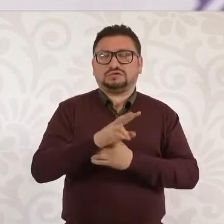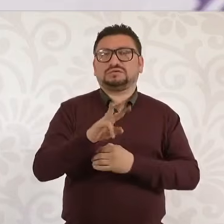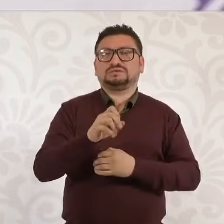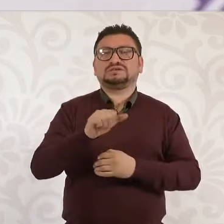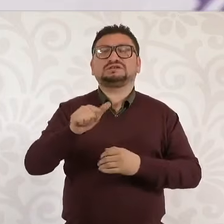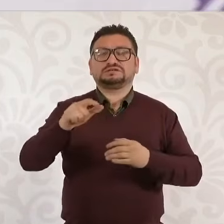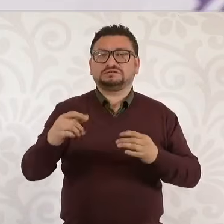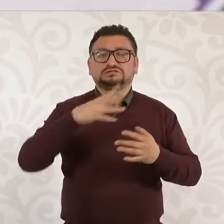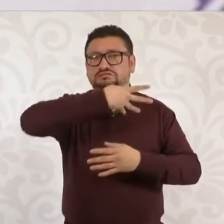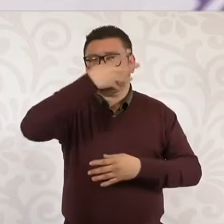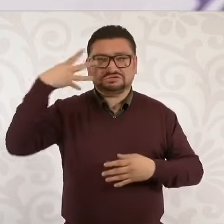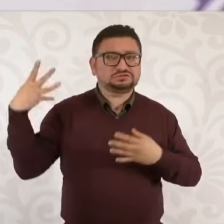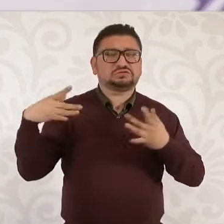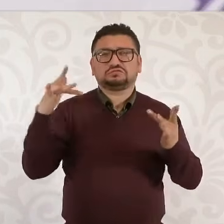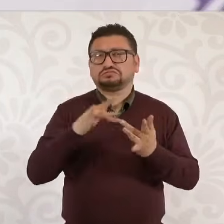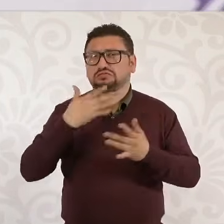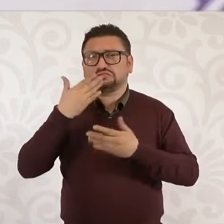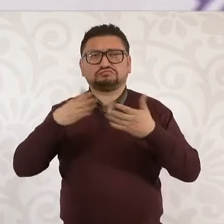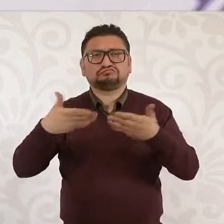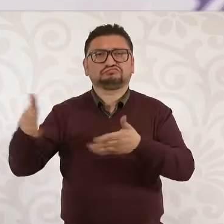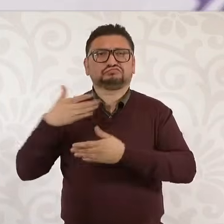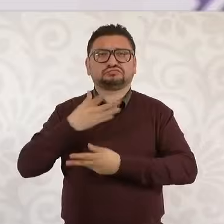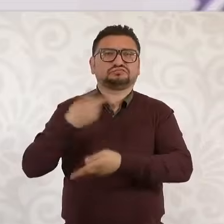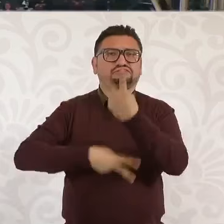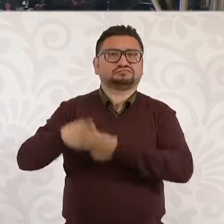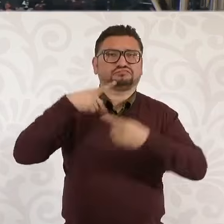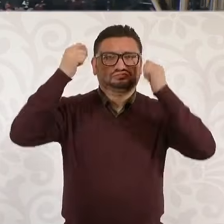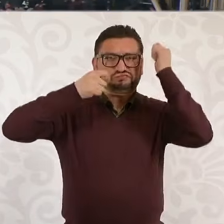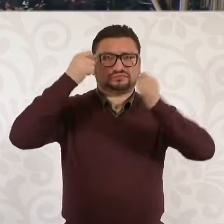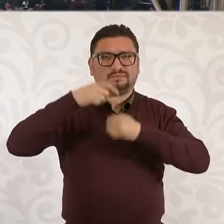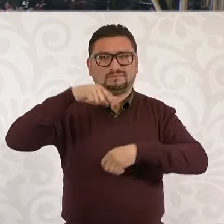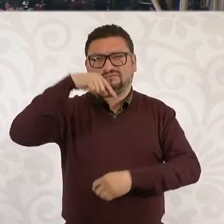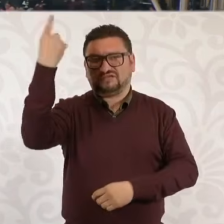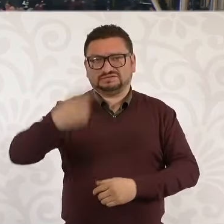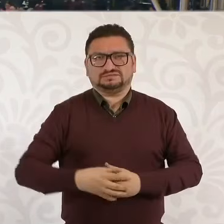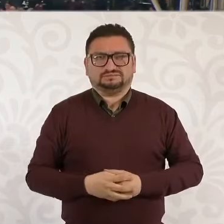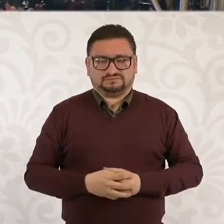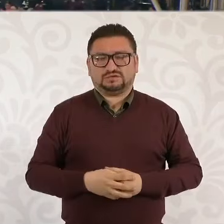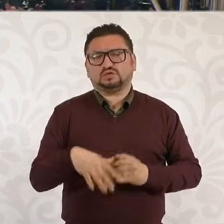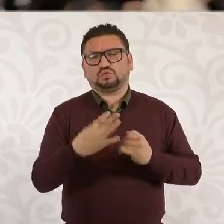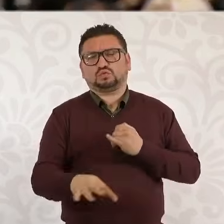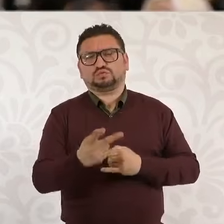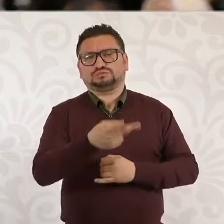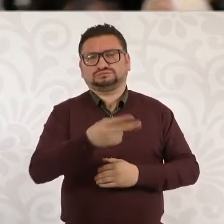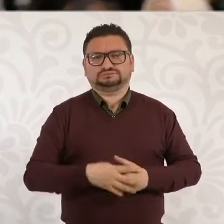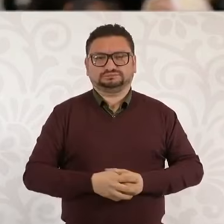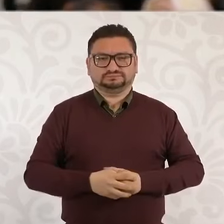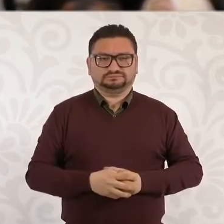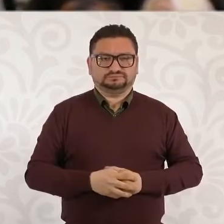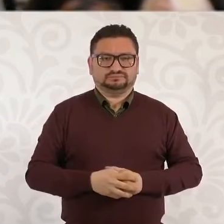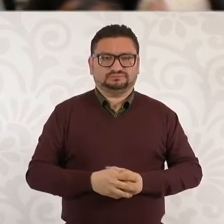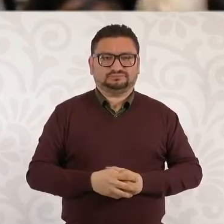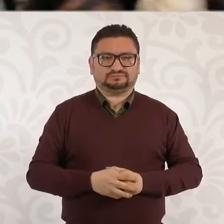facilita el acceso a las visas y eso facilita el turismo. Y ya por último, el